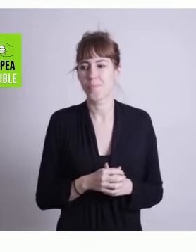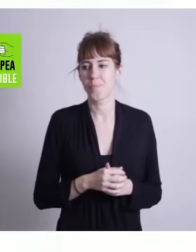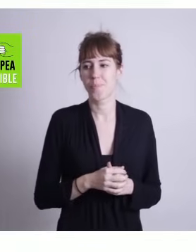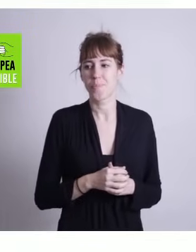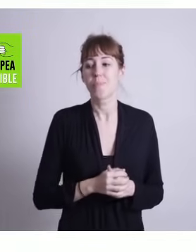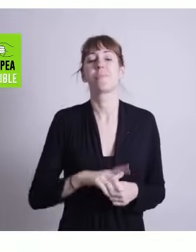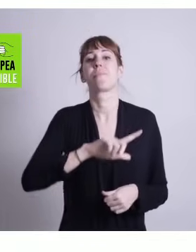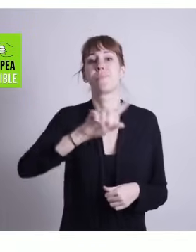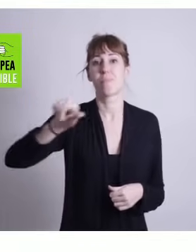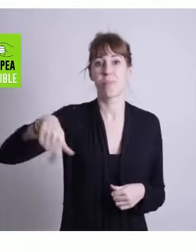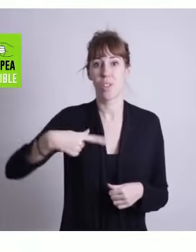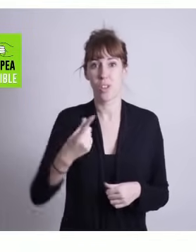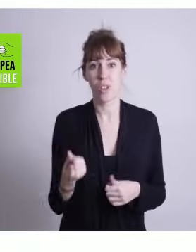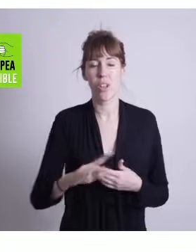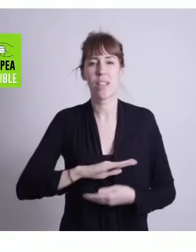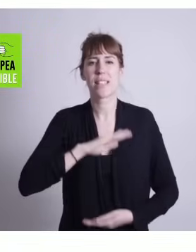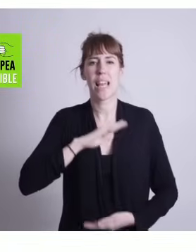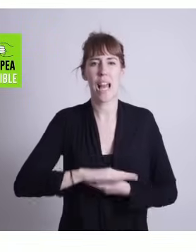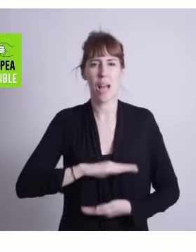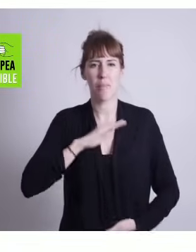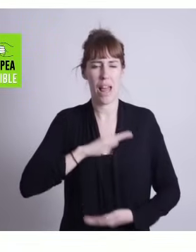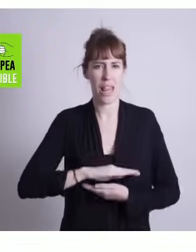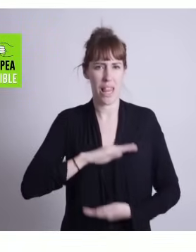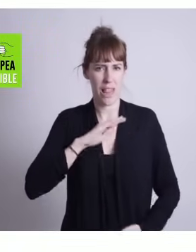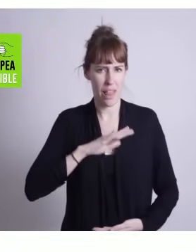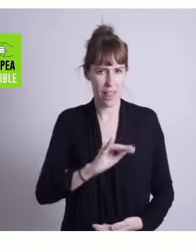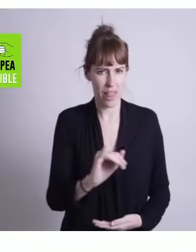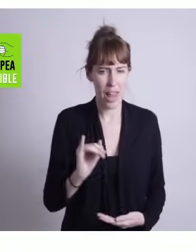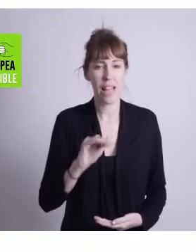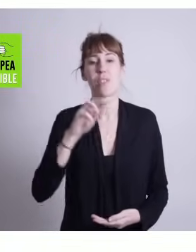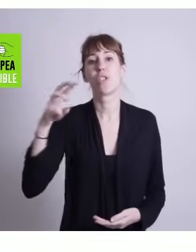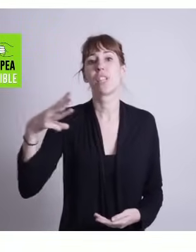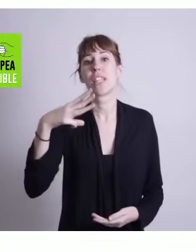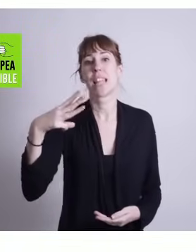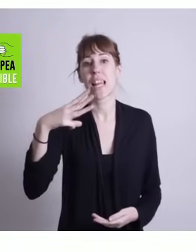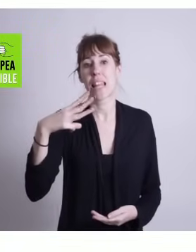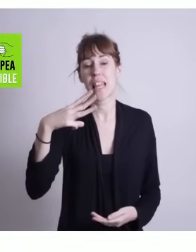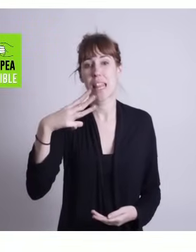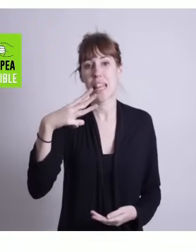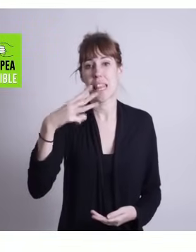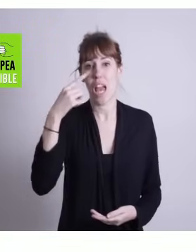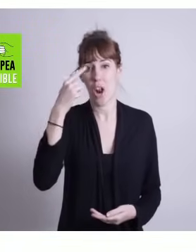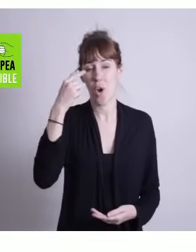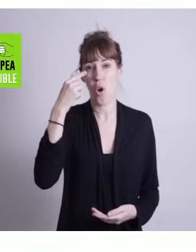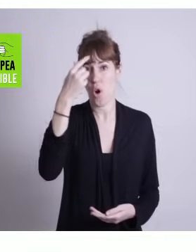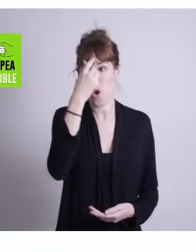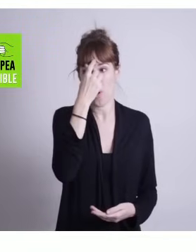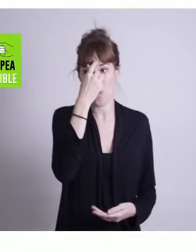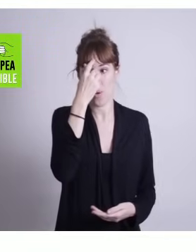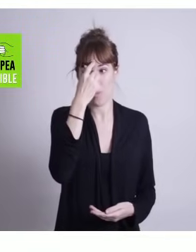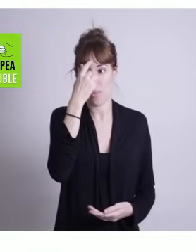Nosotros tenemos la capacidad, bueno, pues de, como decía, del tercer ojo, de una visión astral, que estaría en este punto.